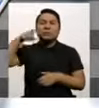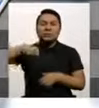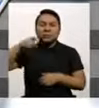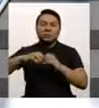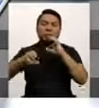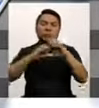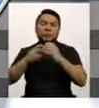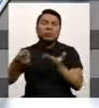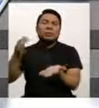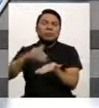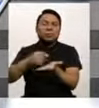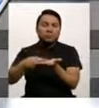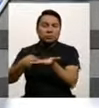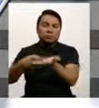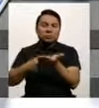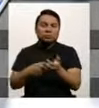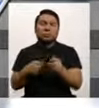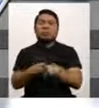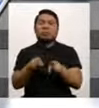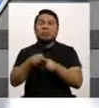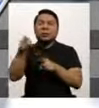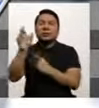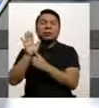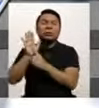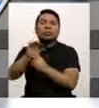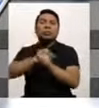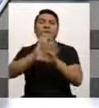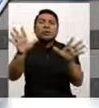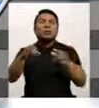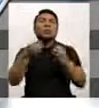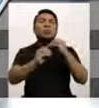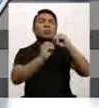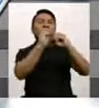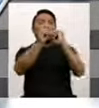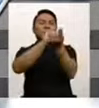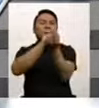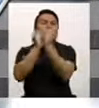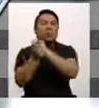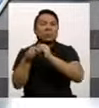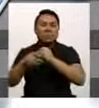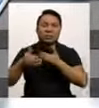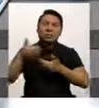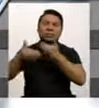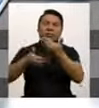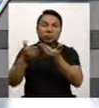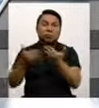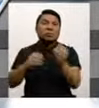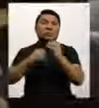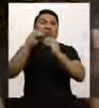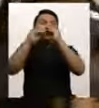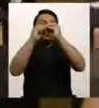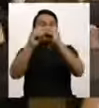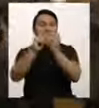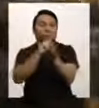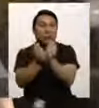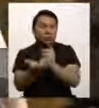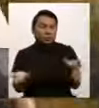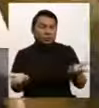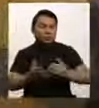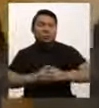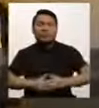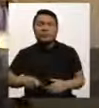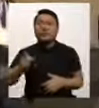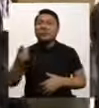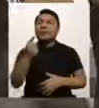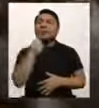tiempos, plazos y también las reformas que tienen que darse en este proceso de reconstrucción con Cambios. Dijo